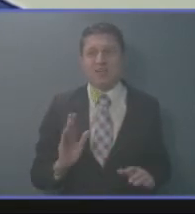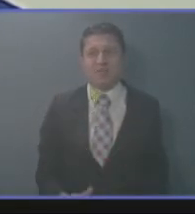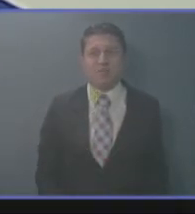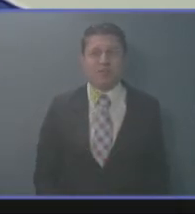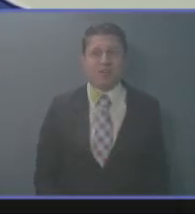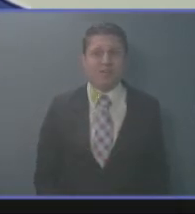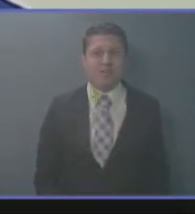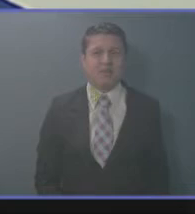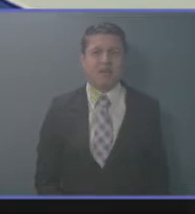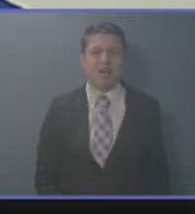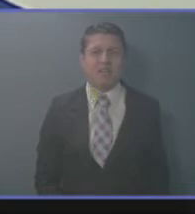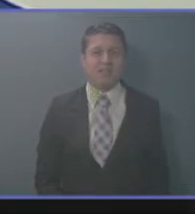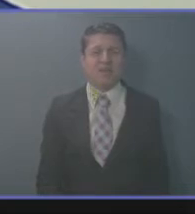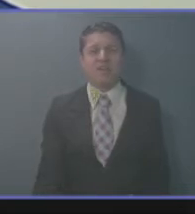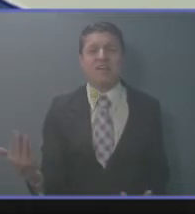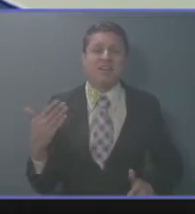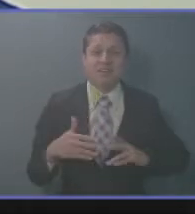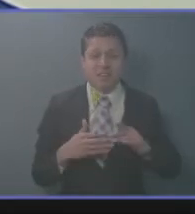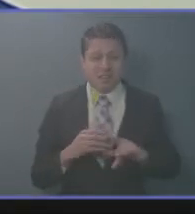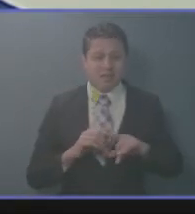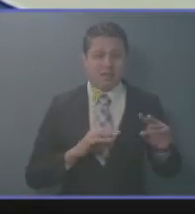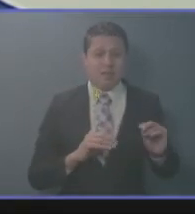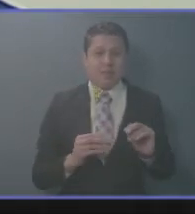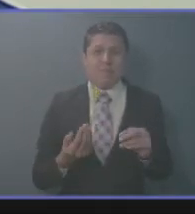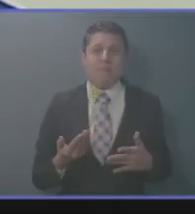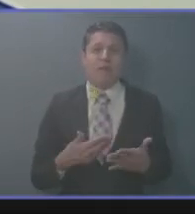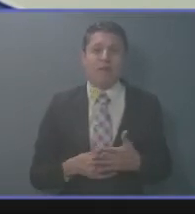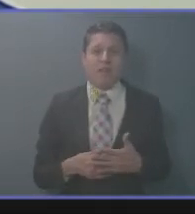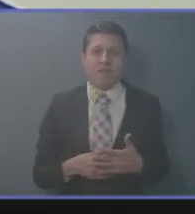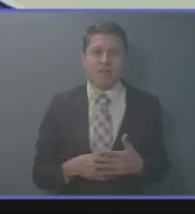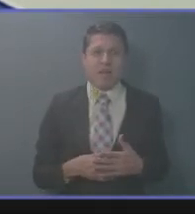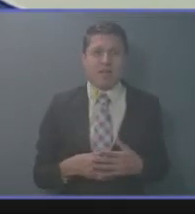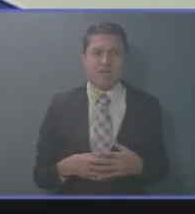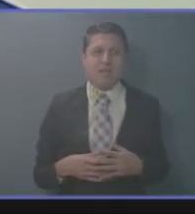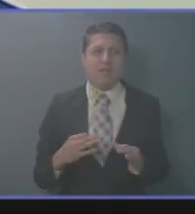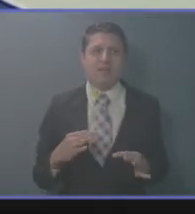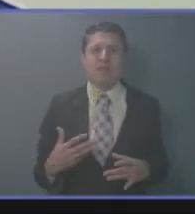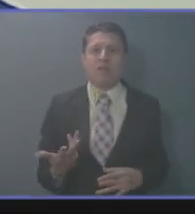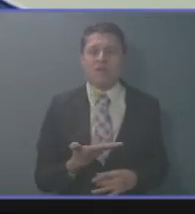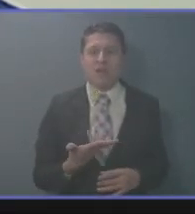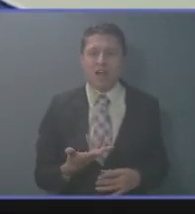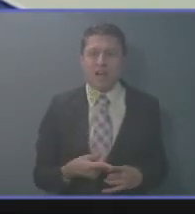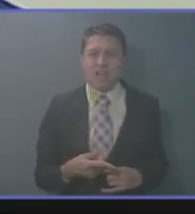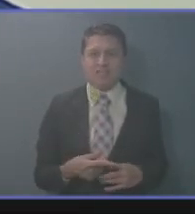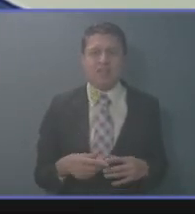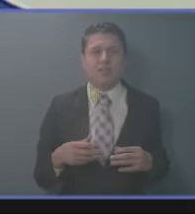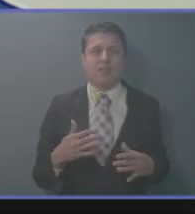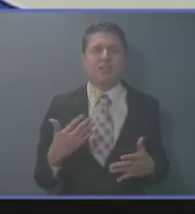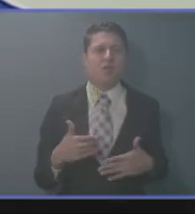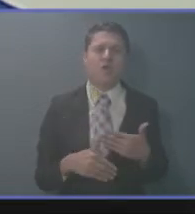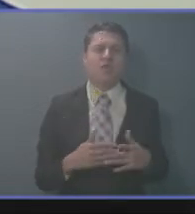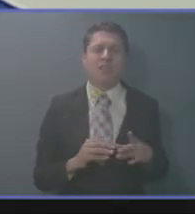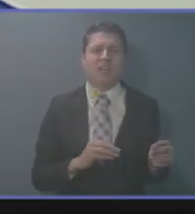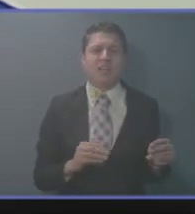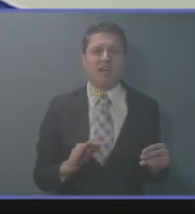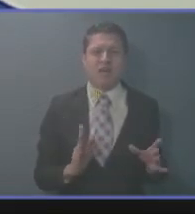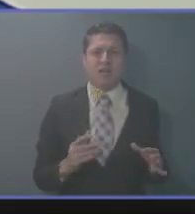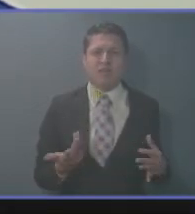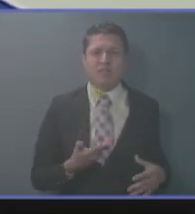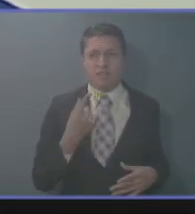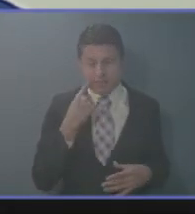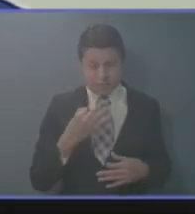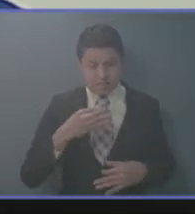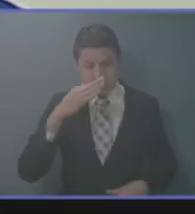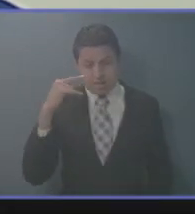9, que de conformidad con el artículo 47, literal H, de la Ley de Servicios